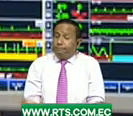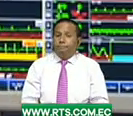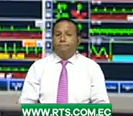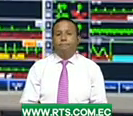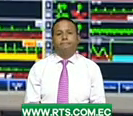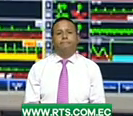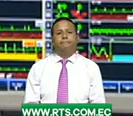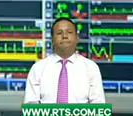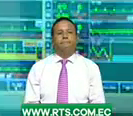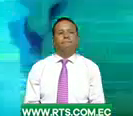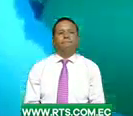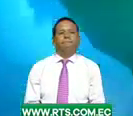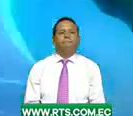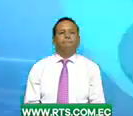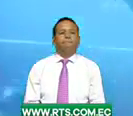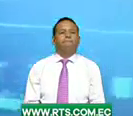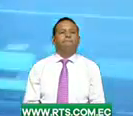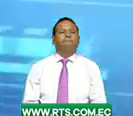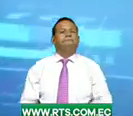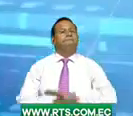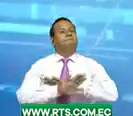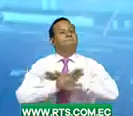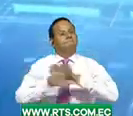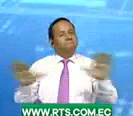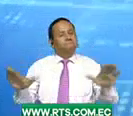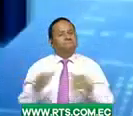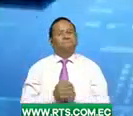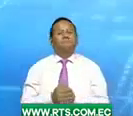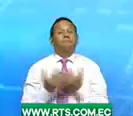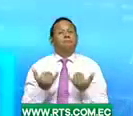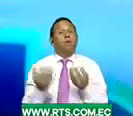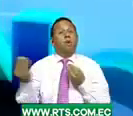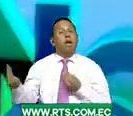Saona. De esta manera concluimos.